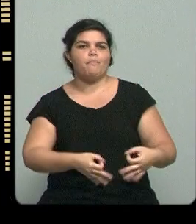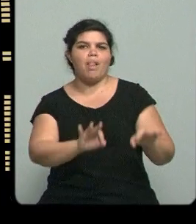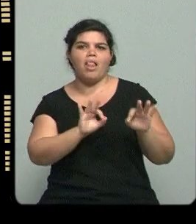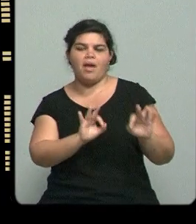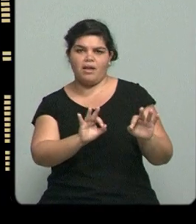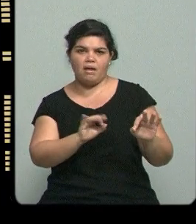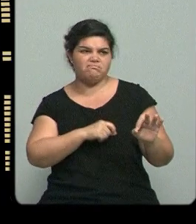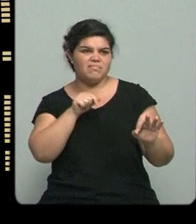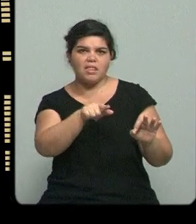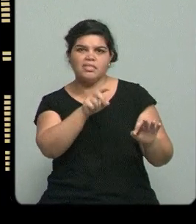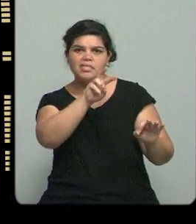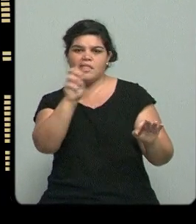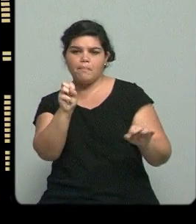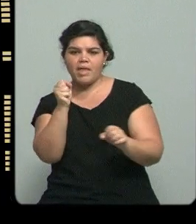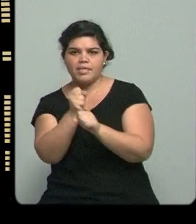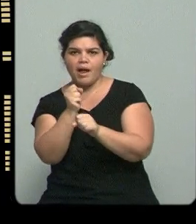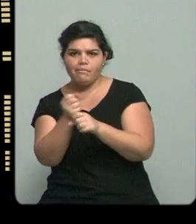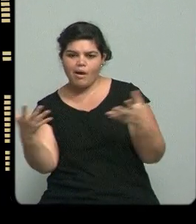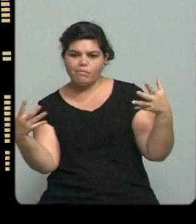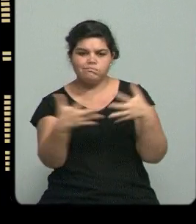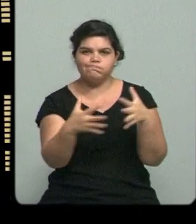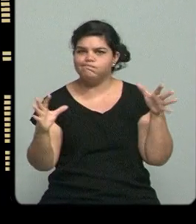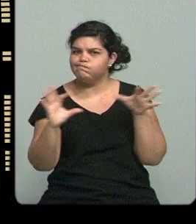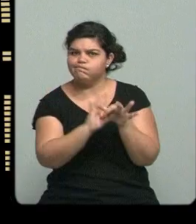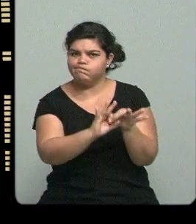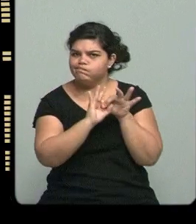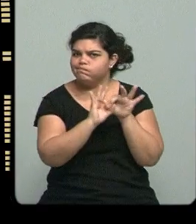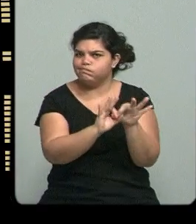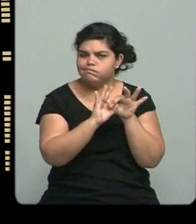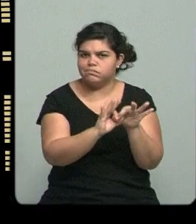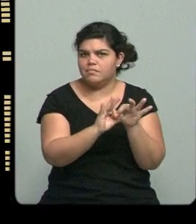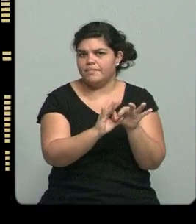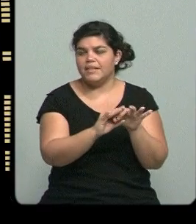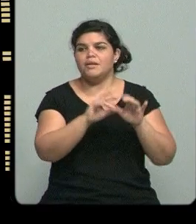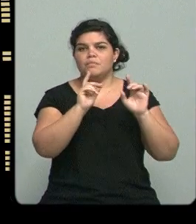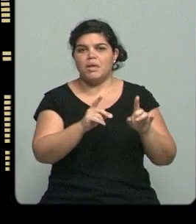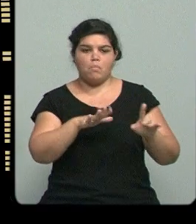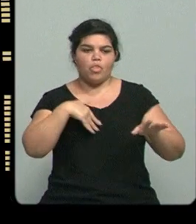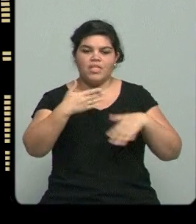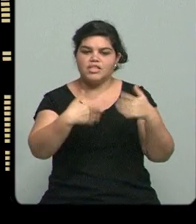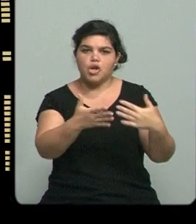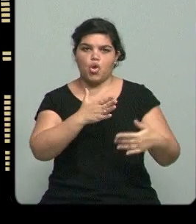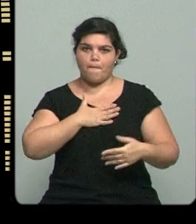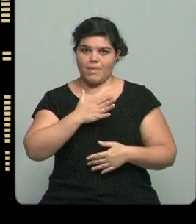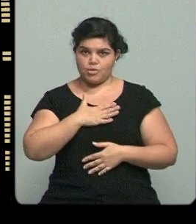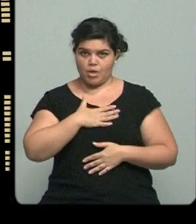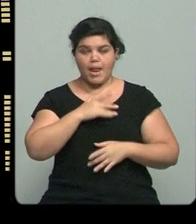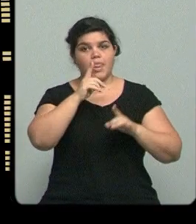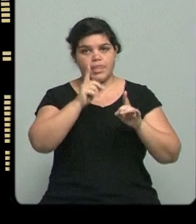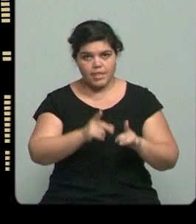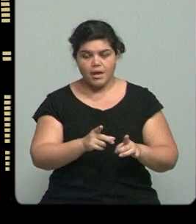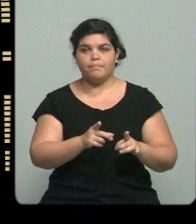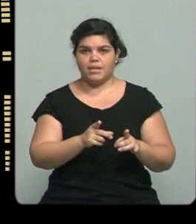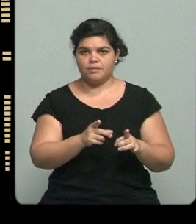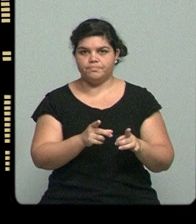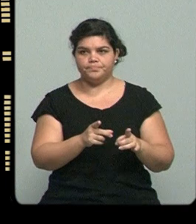el trabajo cumple un rol fundamental como espacio de desarrollo personal y en esto